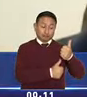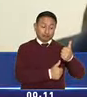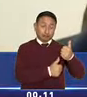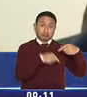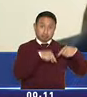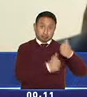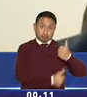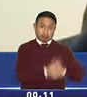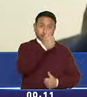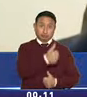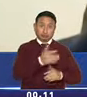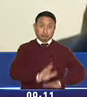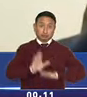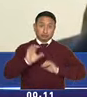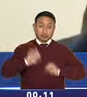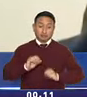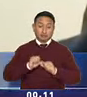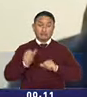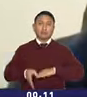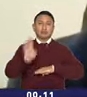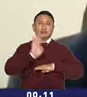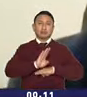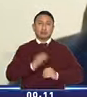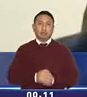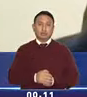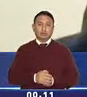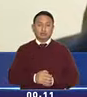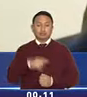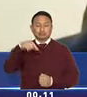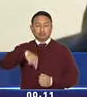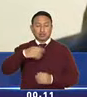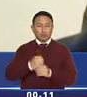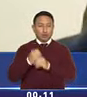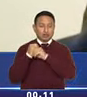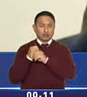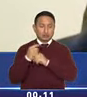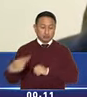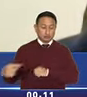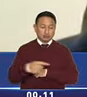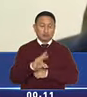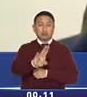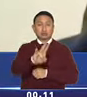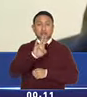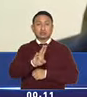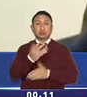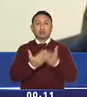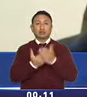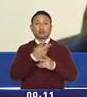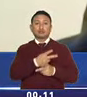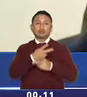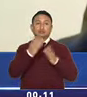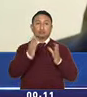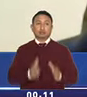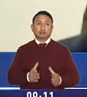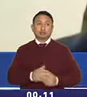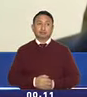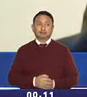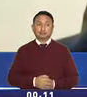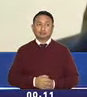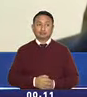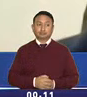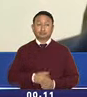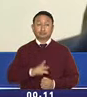de posesionarse. Y la Asamblea Nacional está en el deber de posesionar a 7 miembros del Consejo de Participación,